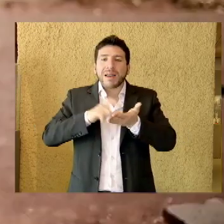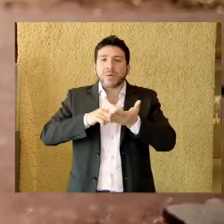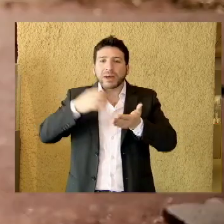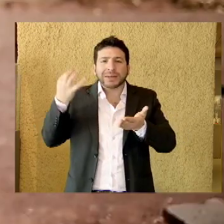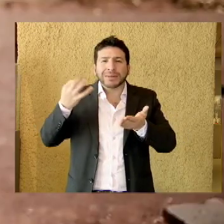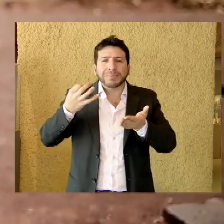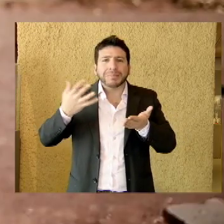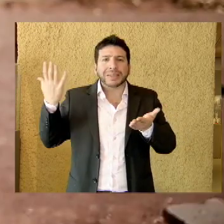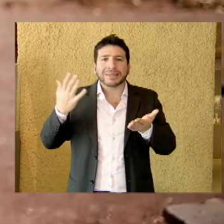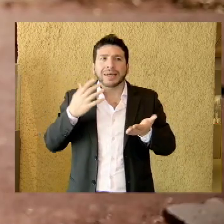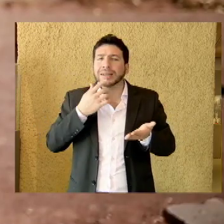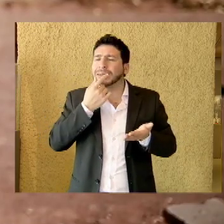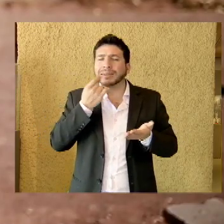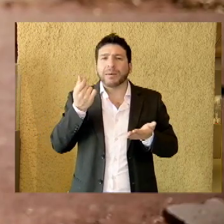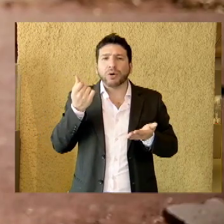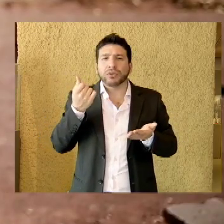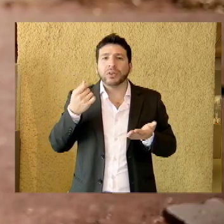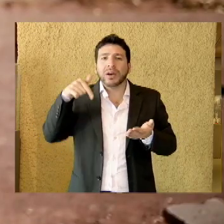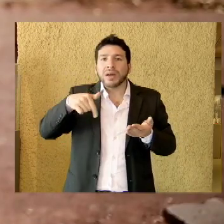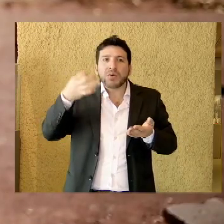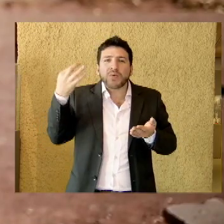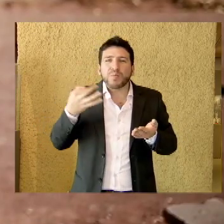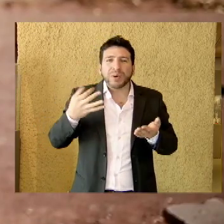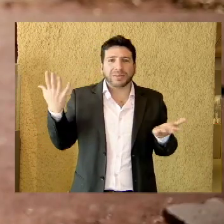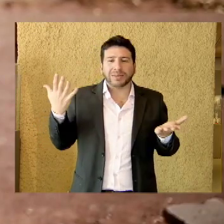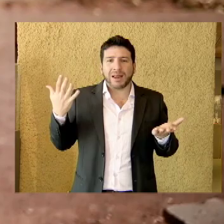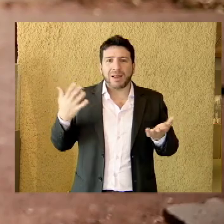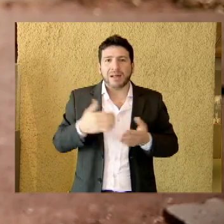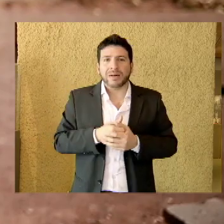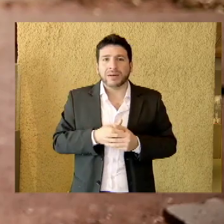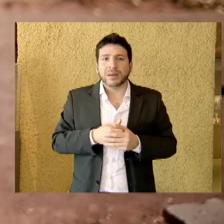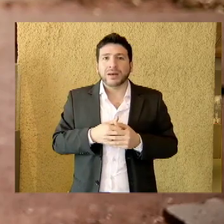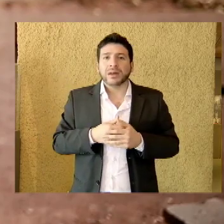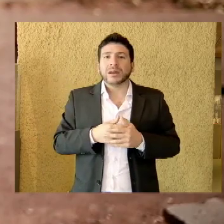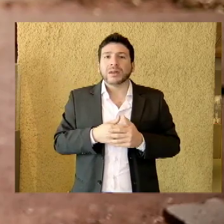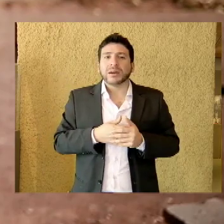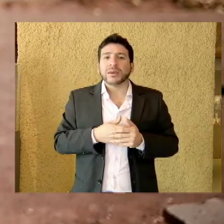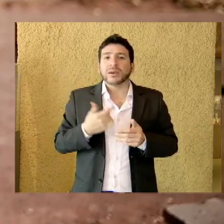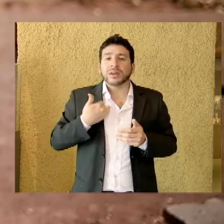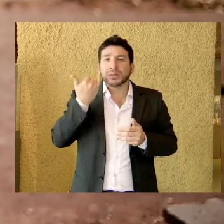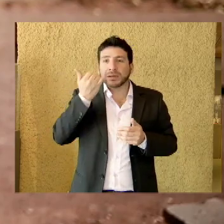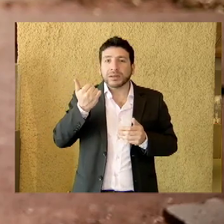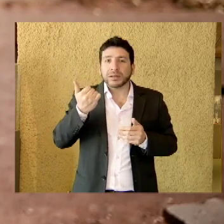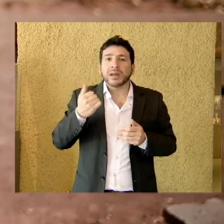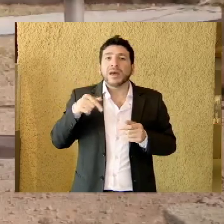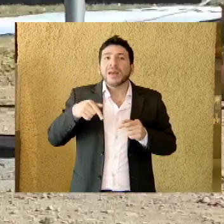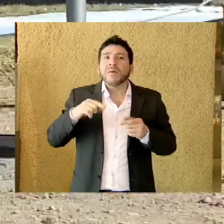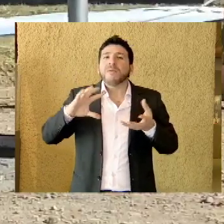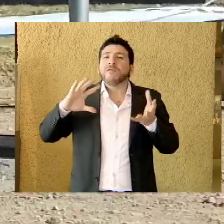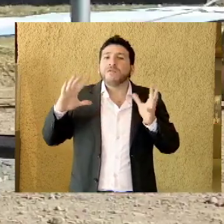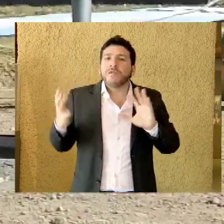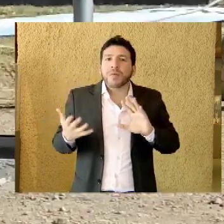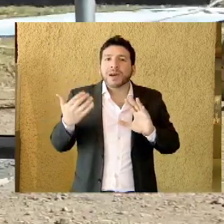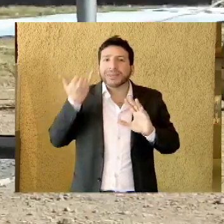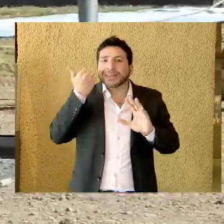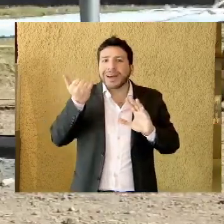nuestra región. Un producto insignia, nuestro estandarte gastronómico, por llamarlo de alguna manera. Estamos